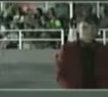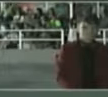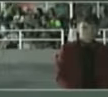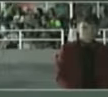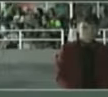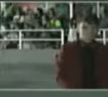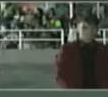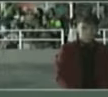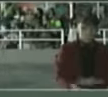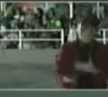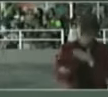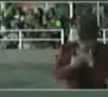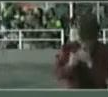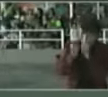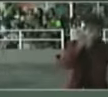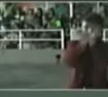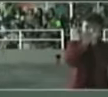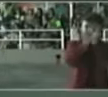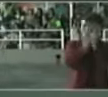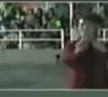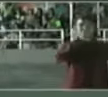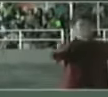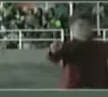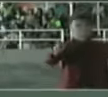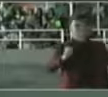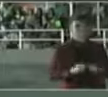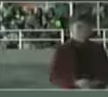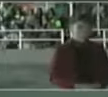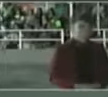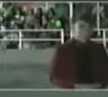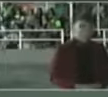No me pidan que me calle.